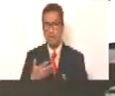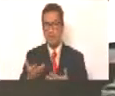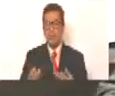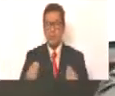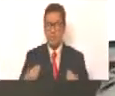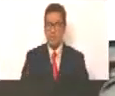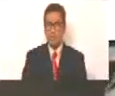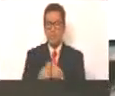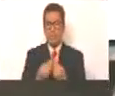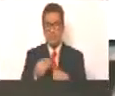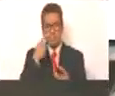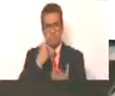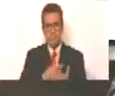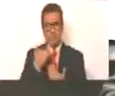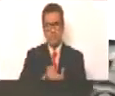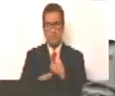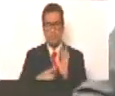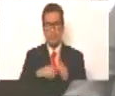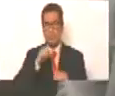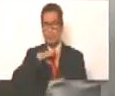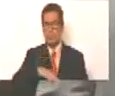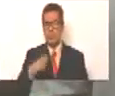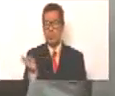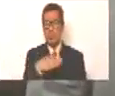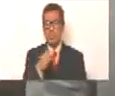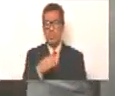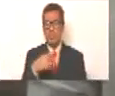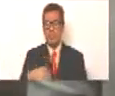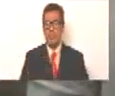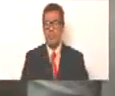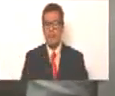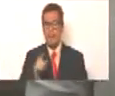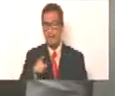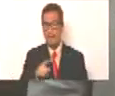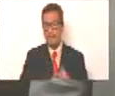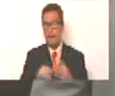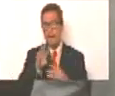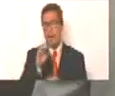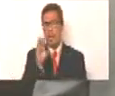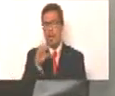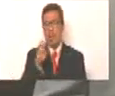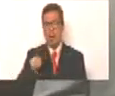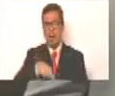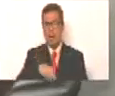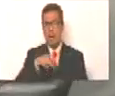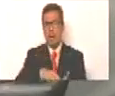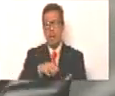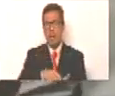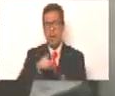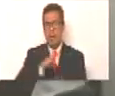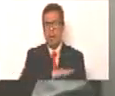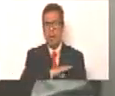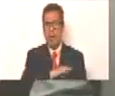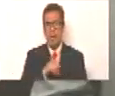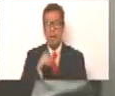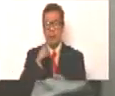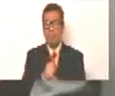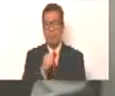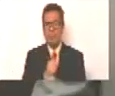patria, sino las históricas banderas de lucha. En el cuarto congreso de este partido, de la cual yo soy militante, se declaró